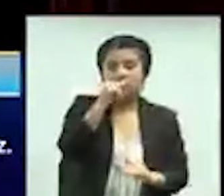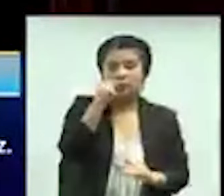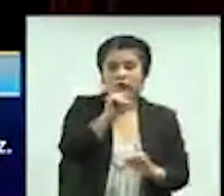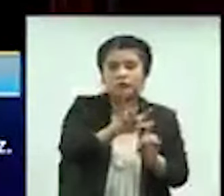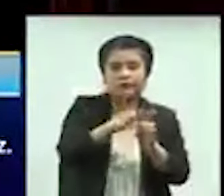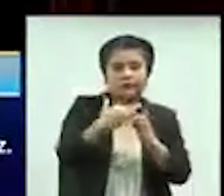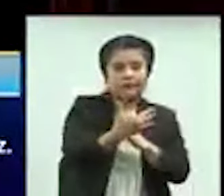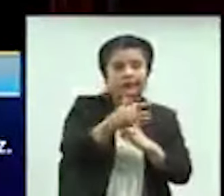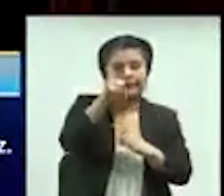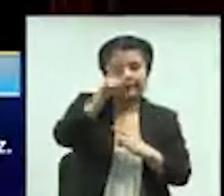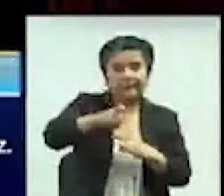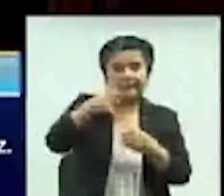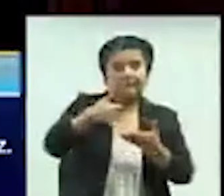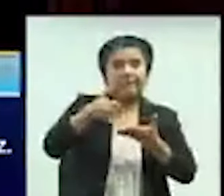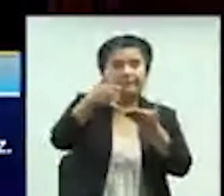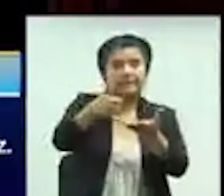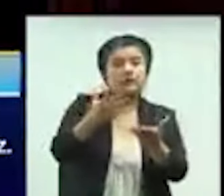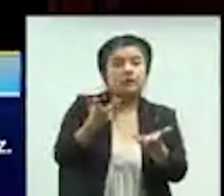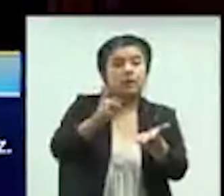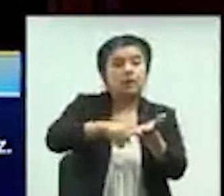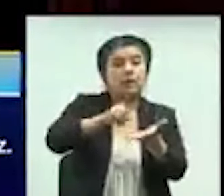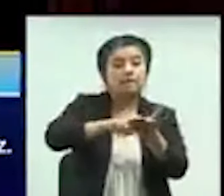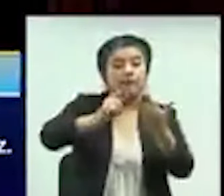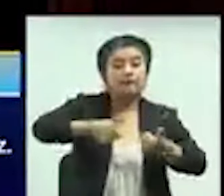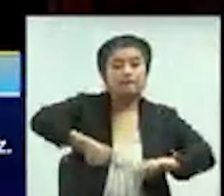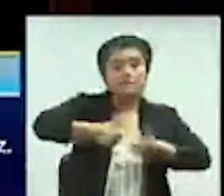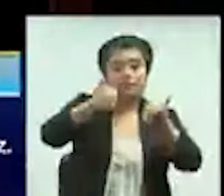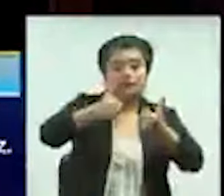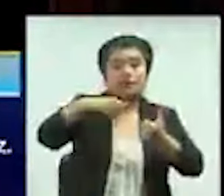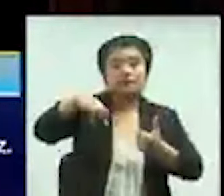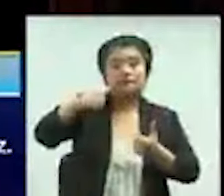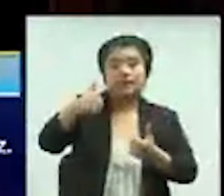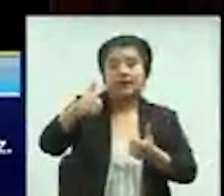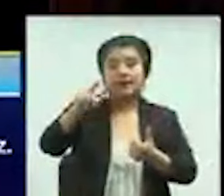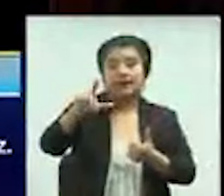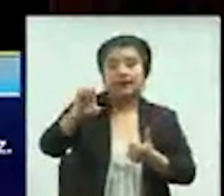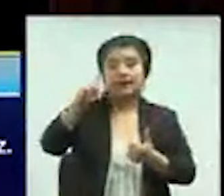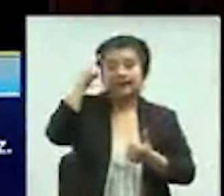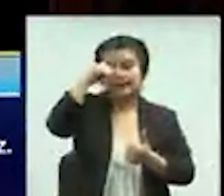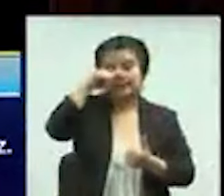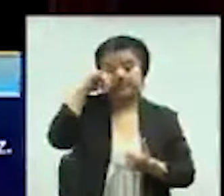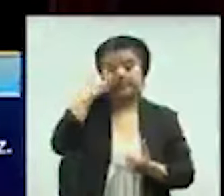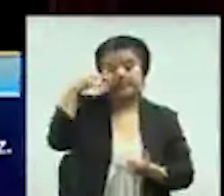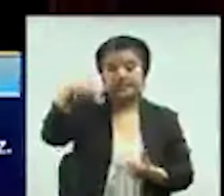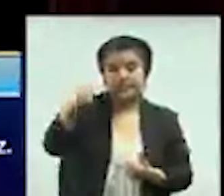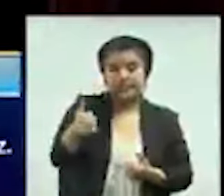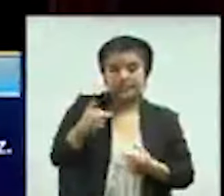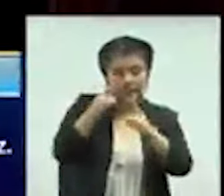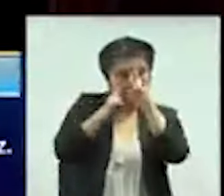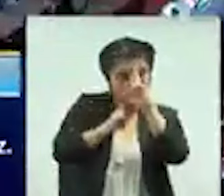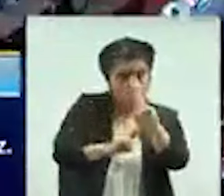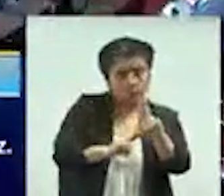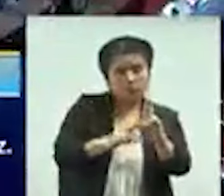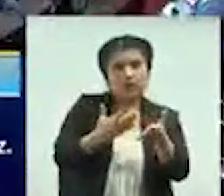deben de premiarse con el voto favorable para que Palestina sea reconocida como Estado?